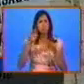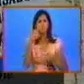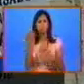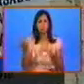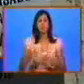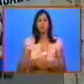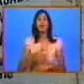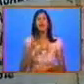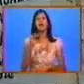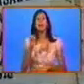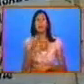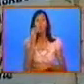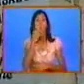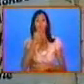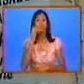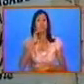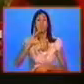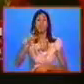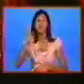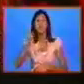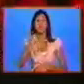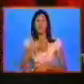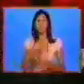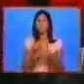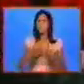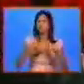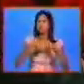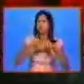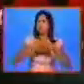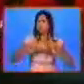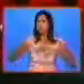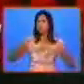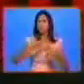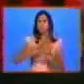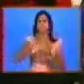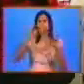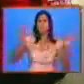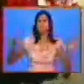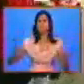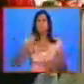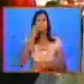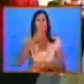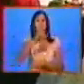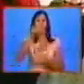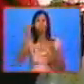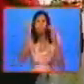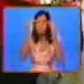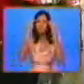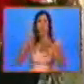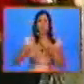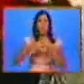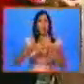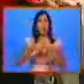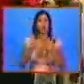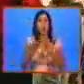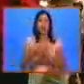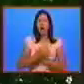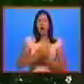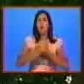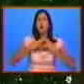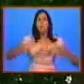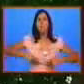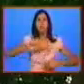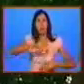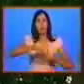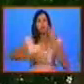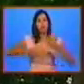así. Ernesto Guevara de la Serna se ha multiplicado en miles de hombres que, al igual que Henry, el amor a la humanidad y